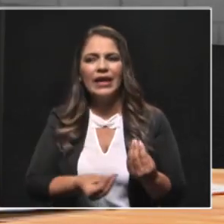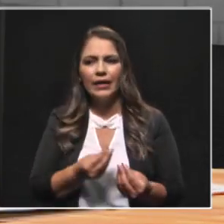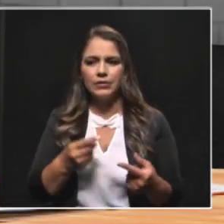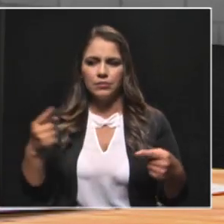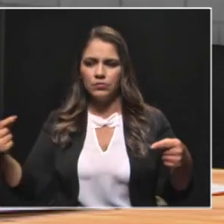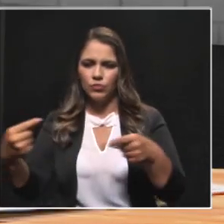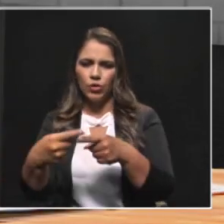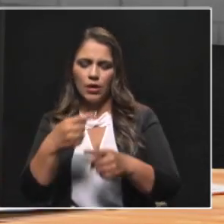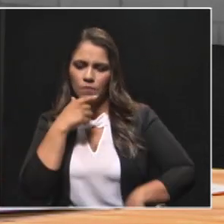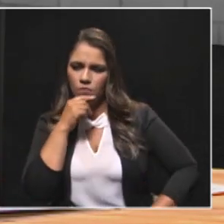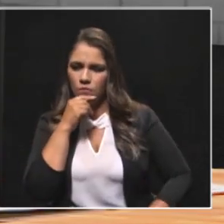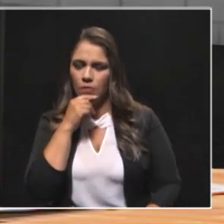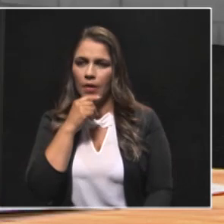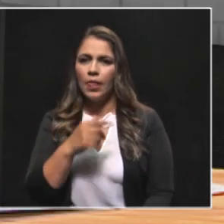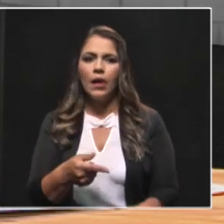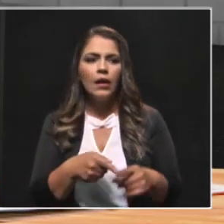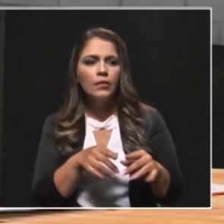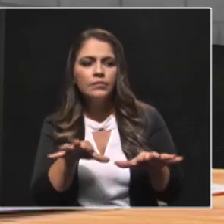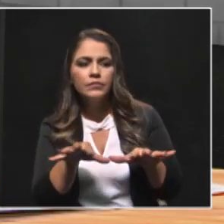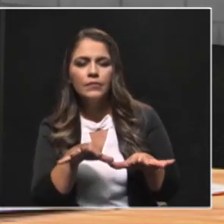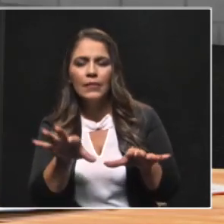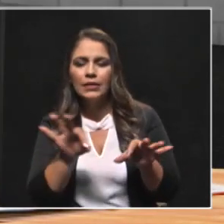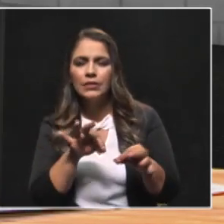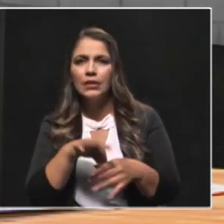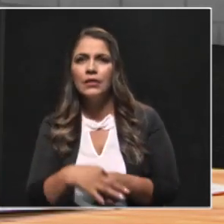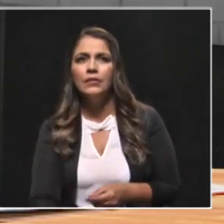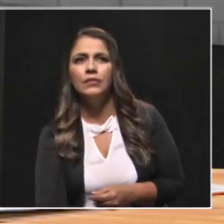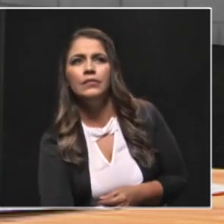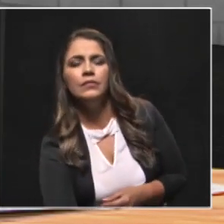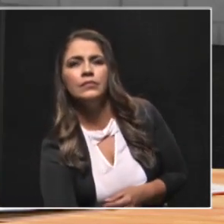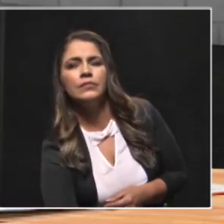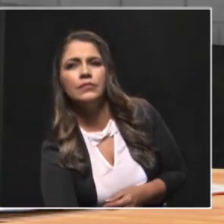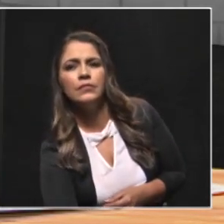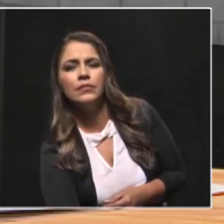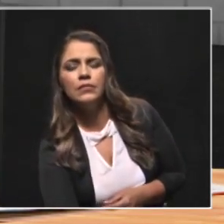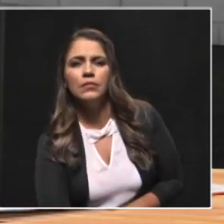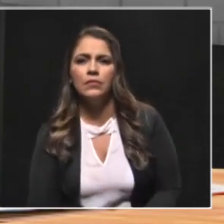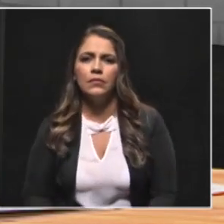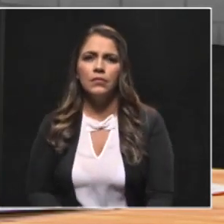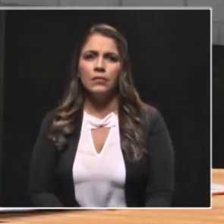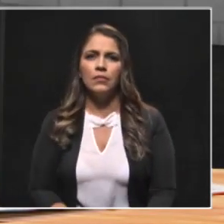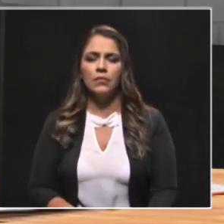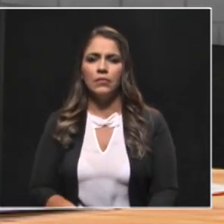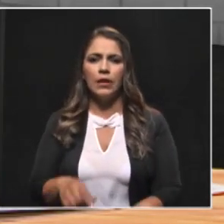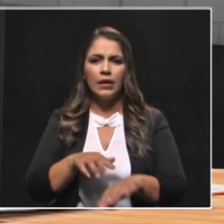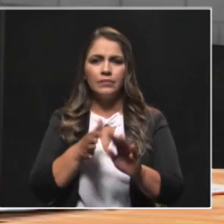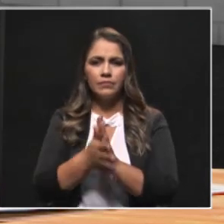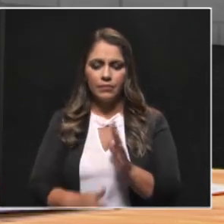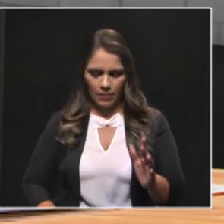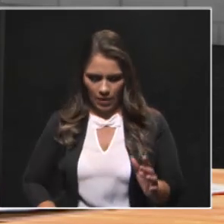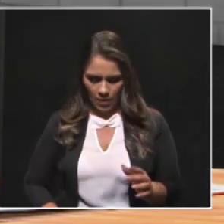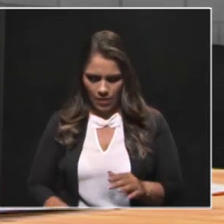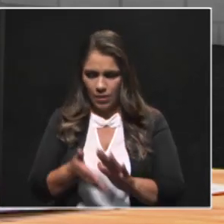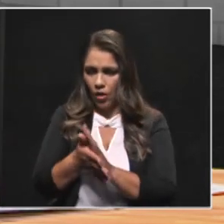datos. Miran, dentro del censo electoral o de quienes votaron allí o quienes están inscritos allí, si